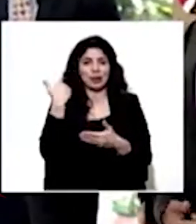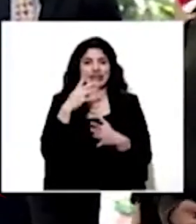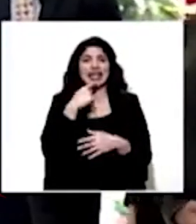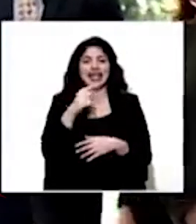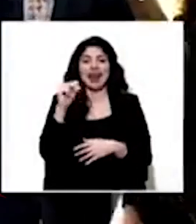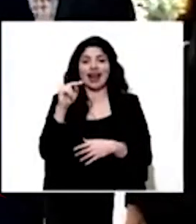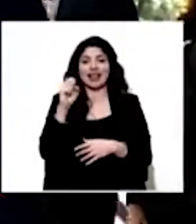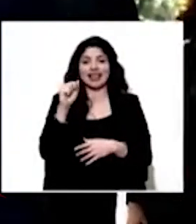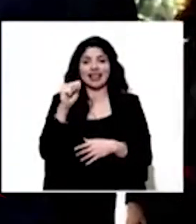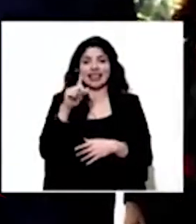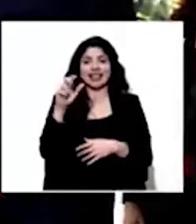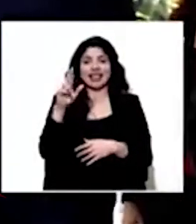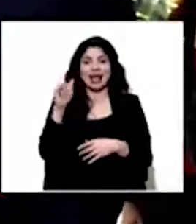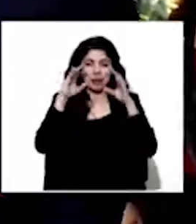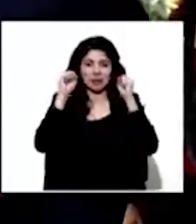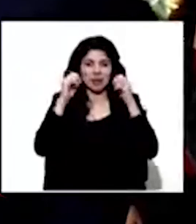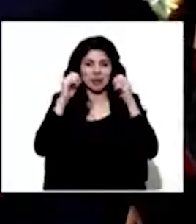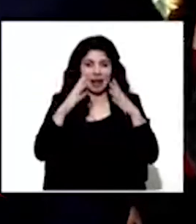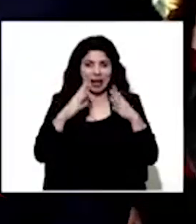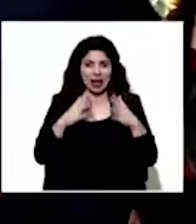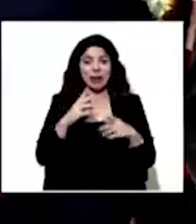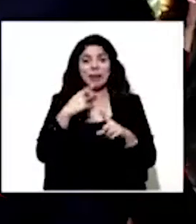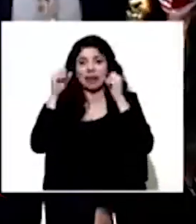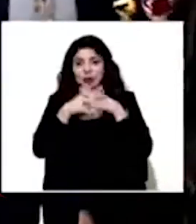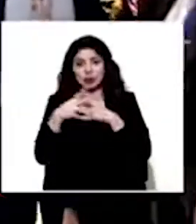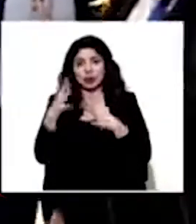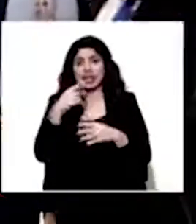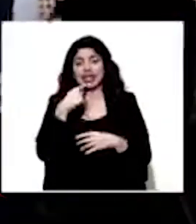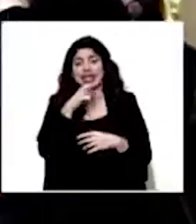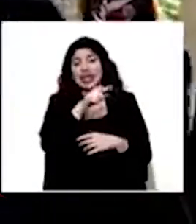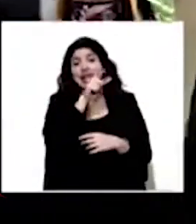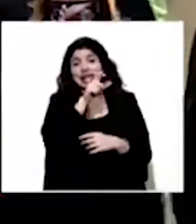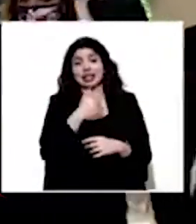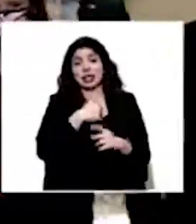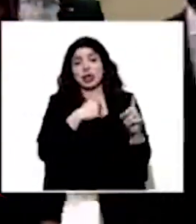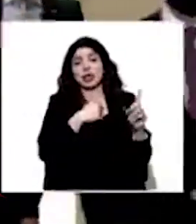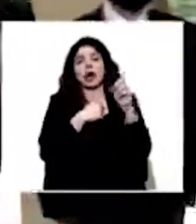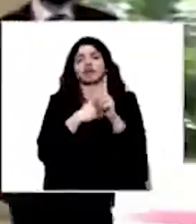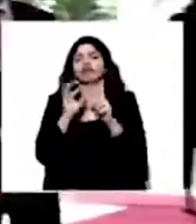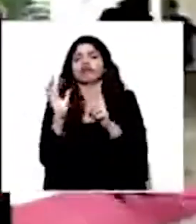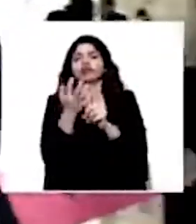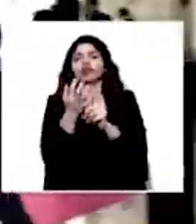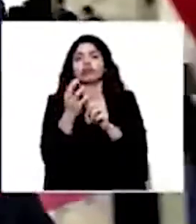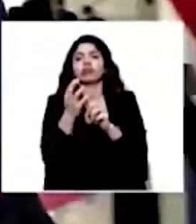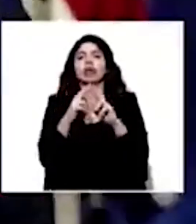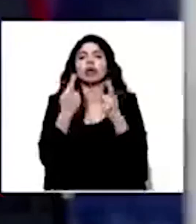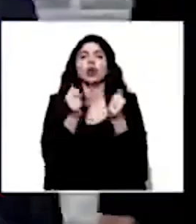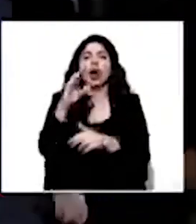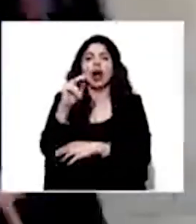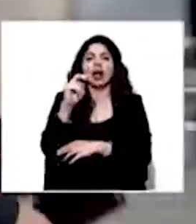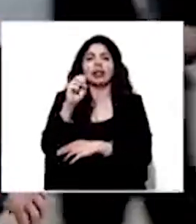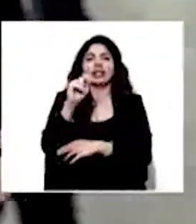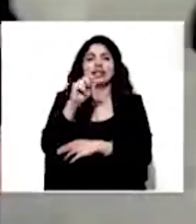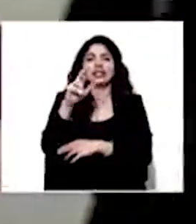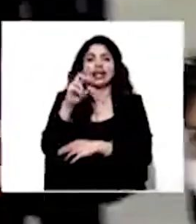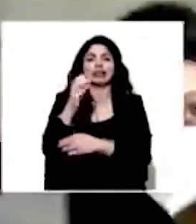blink en rechazó la inhibición a la precandidata presidencial cristiana chamorro el jefe de la diplomacia norteamericana señala